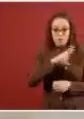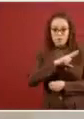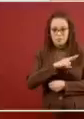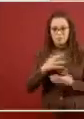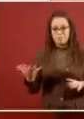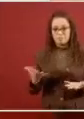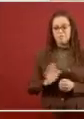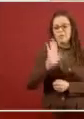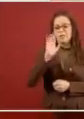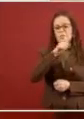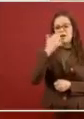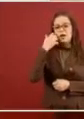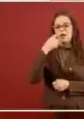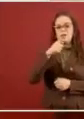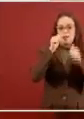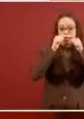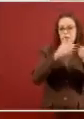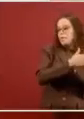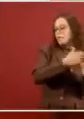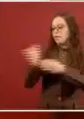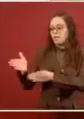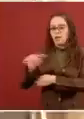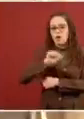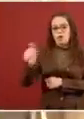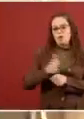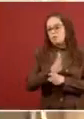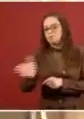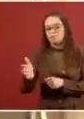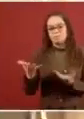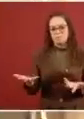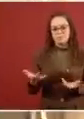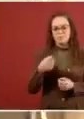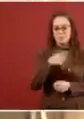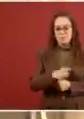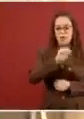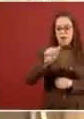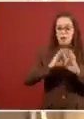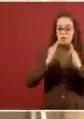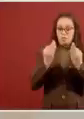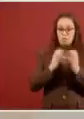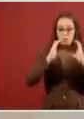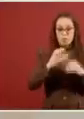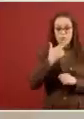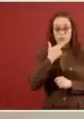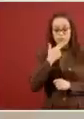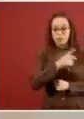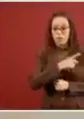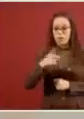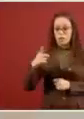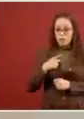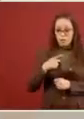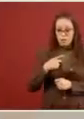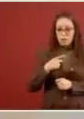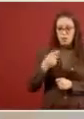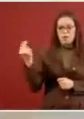ganas de querer distraer la atención. Perdón, doctor, no es vida privada porque ocurre en un lugar público, doctor. La precaución deben ser consideradas en todos los